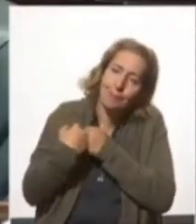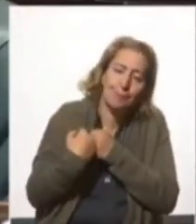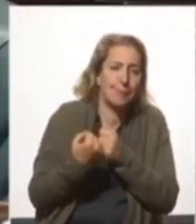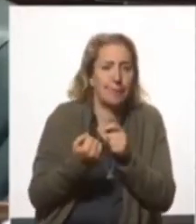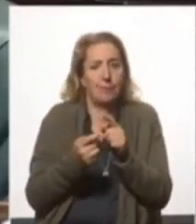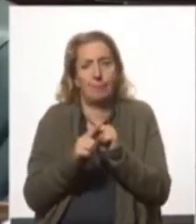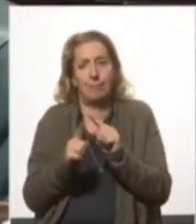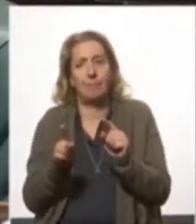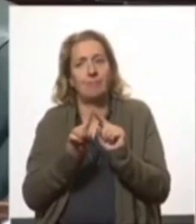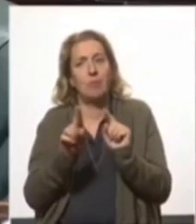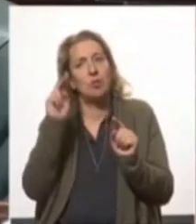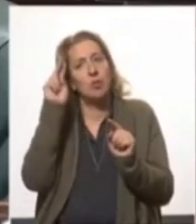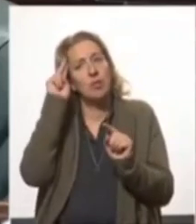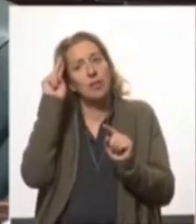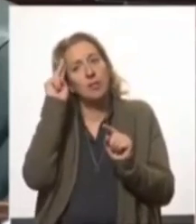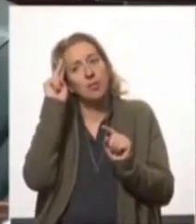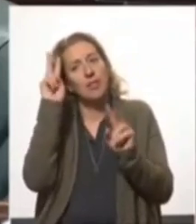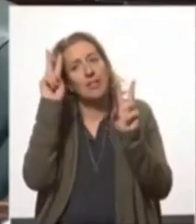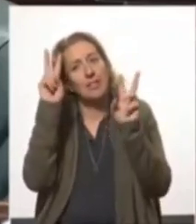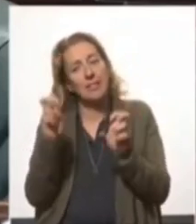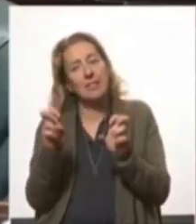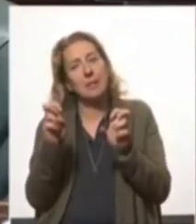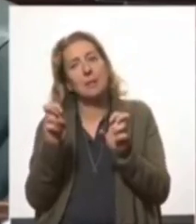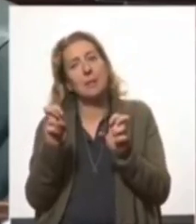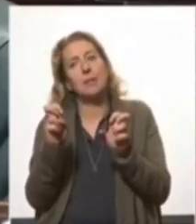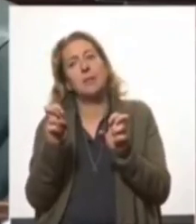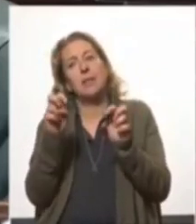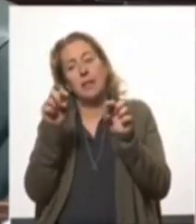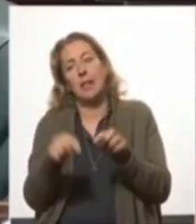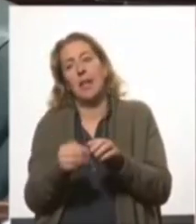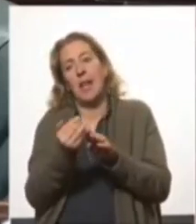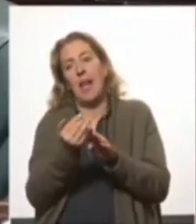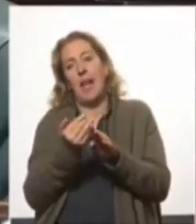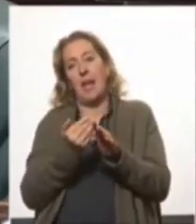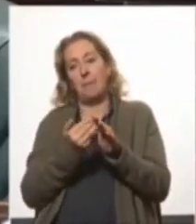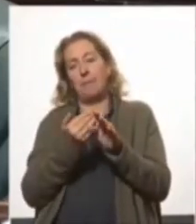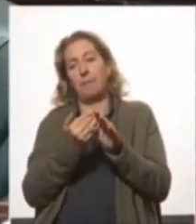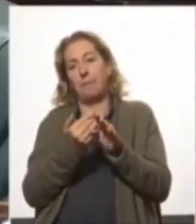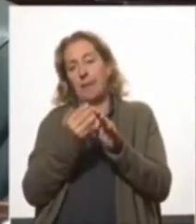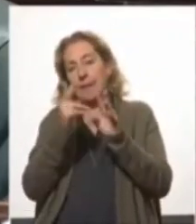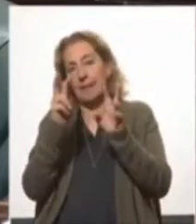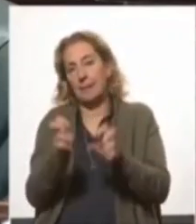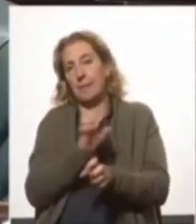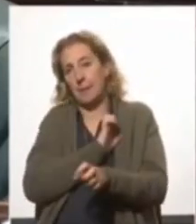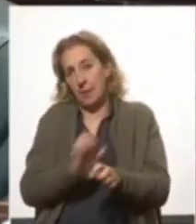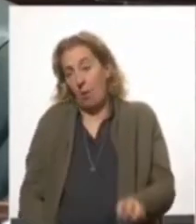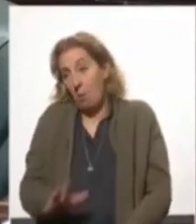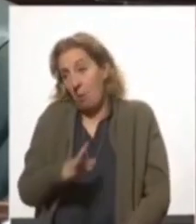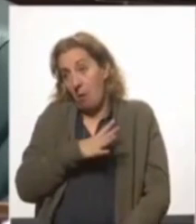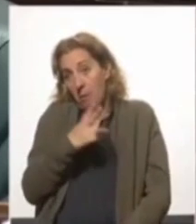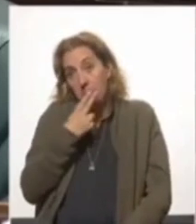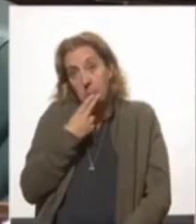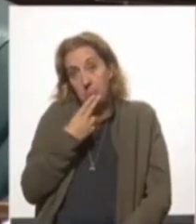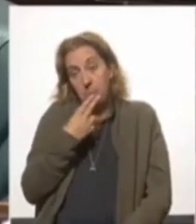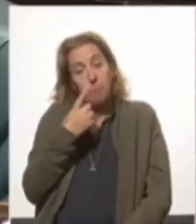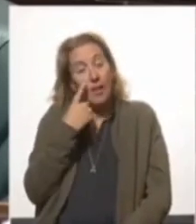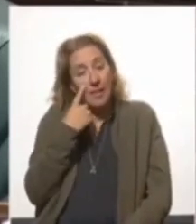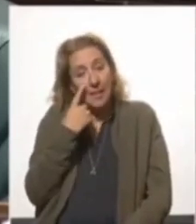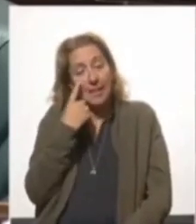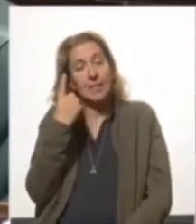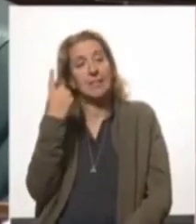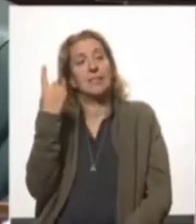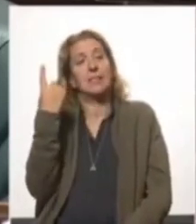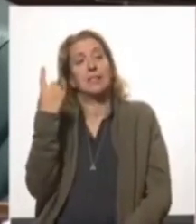se razona en términos de que atrás del gasto del Estado hay políticas. Hay políticas que han tenido resultados, toda política